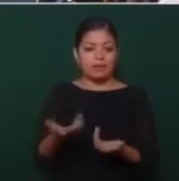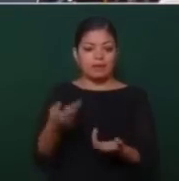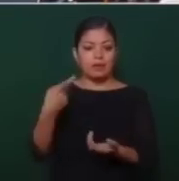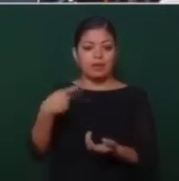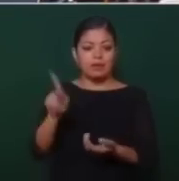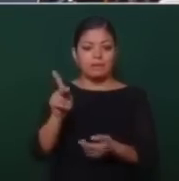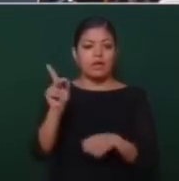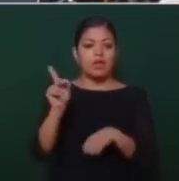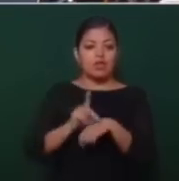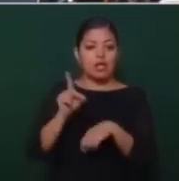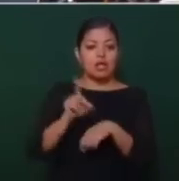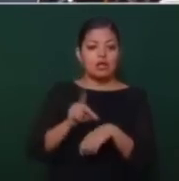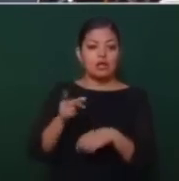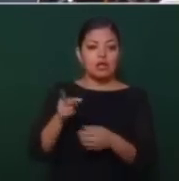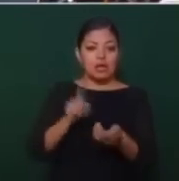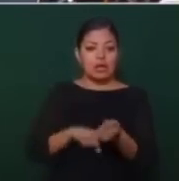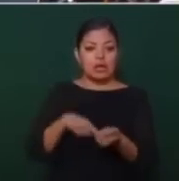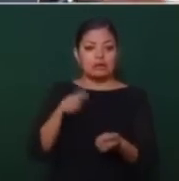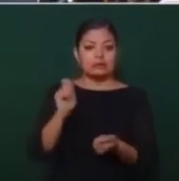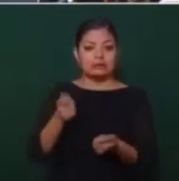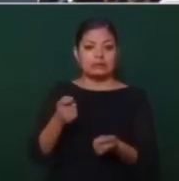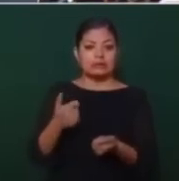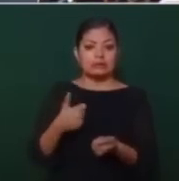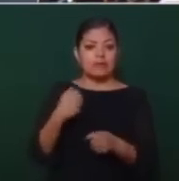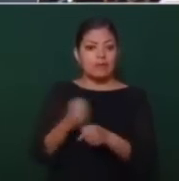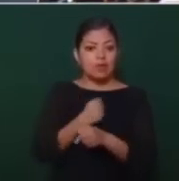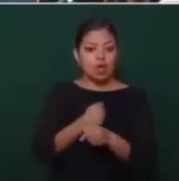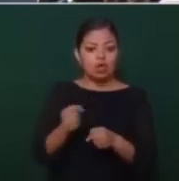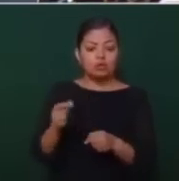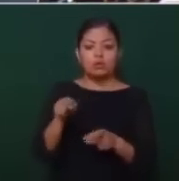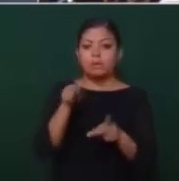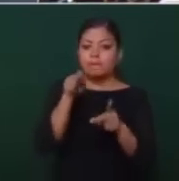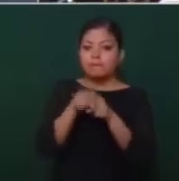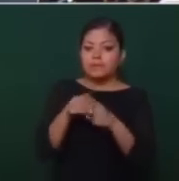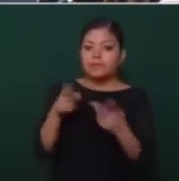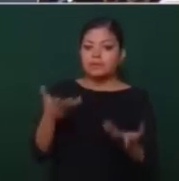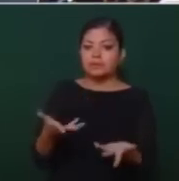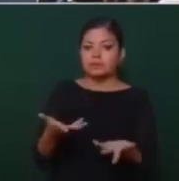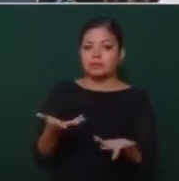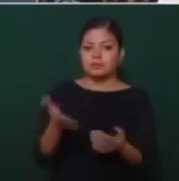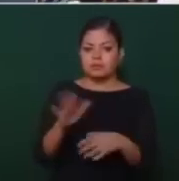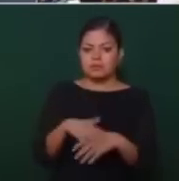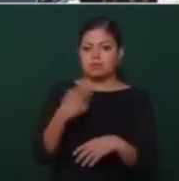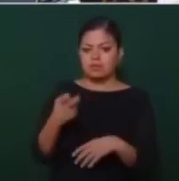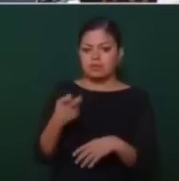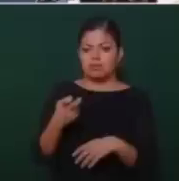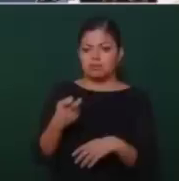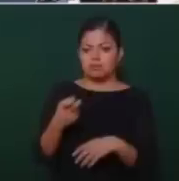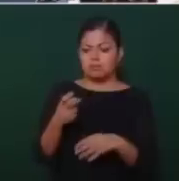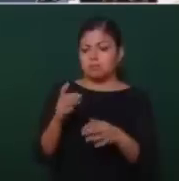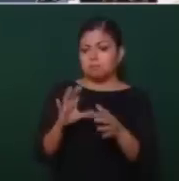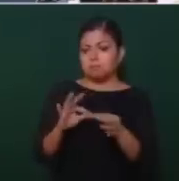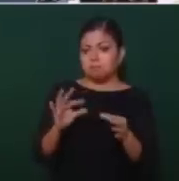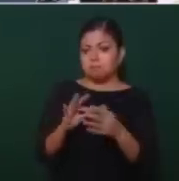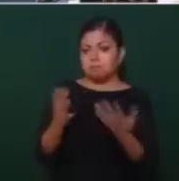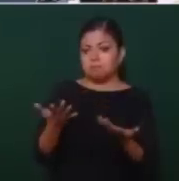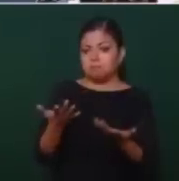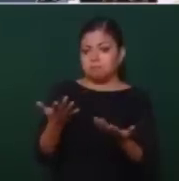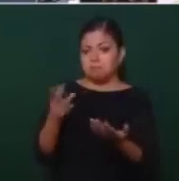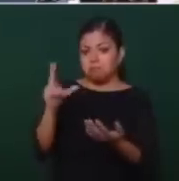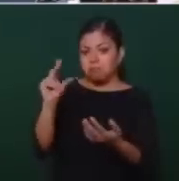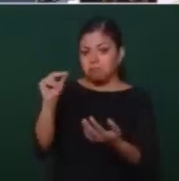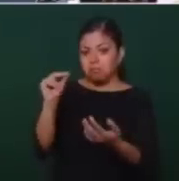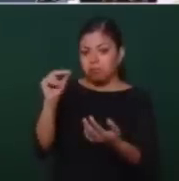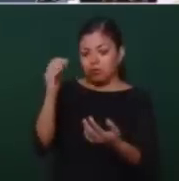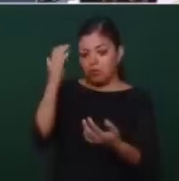que día a día se enfrenta con hechos de violencia, que mataron a un familiar. Yo creo que no hay mexicano alguno que no conozca, sino